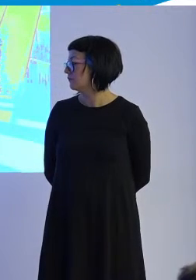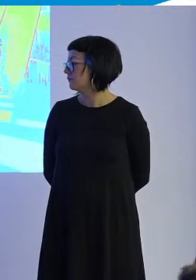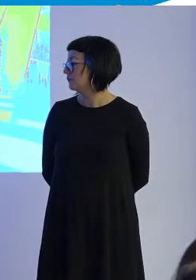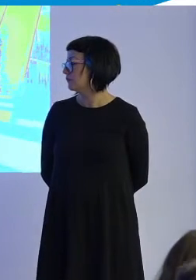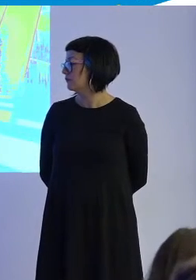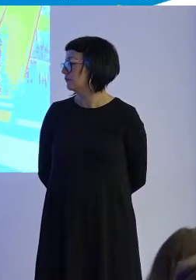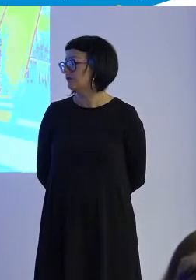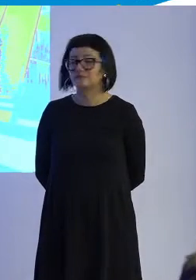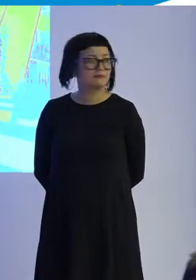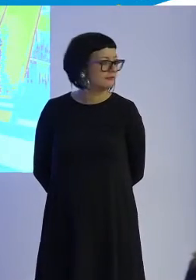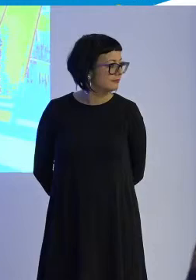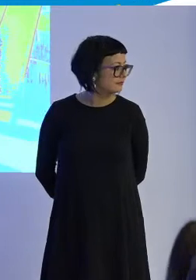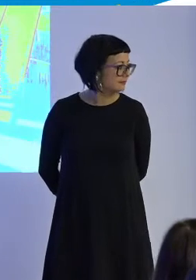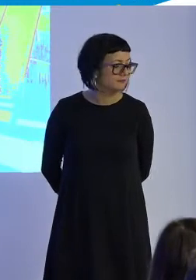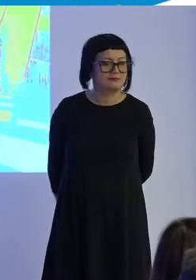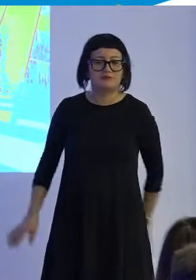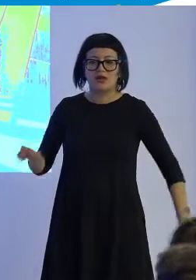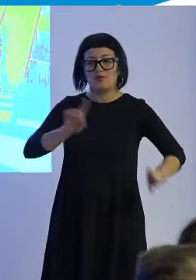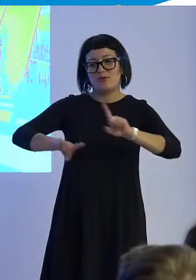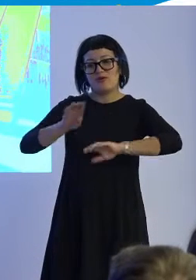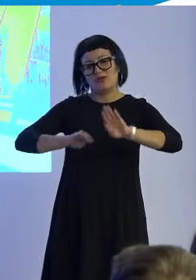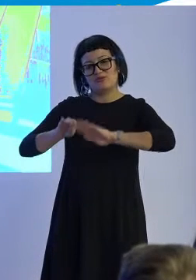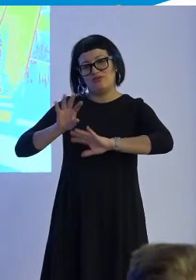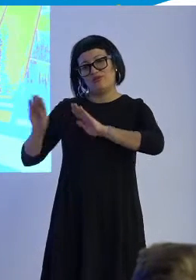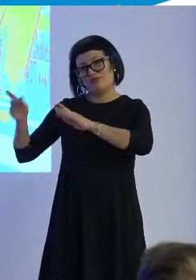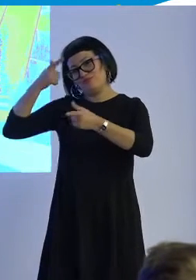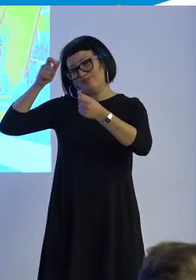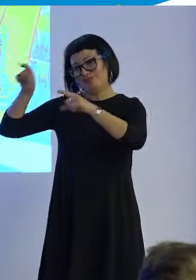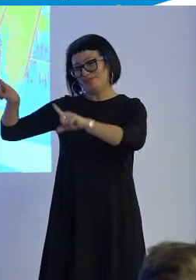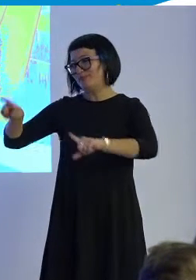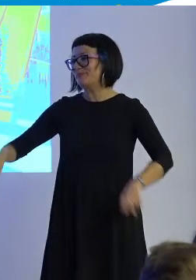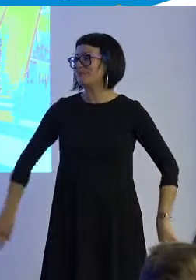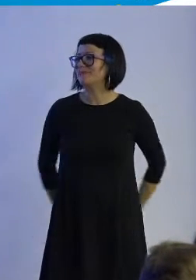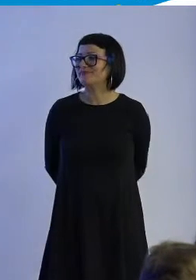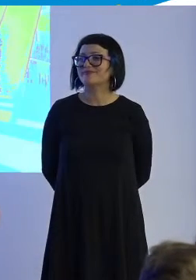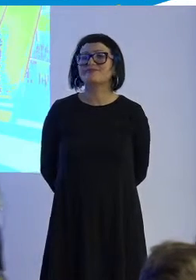Lo bueno de tener a un técnico que es ponente es que soluciona sus propios problemas, como podéis observar.